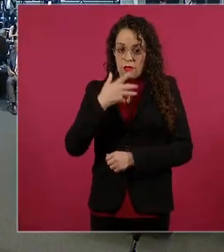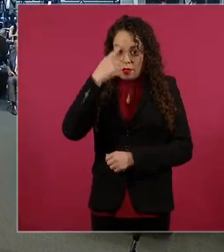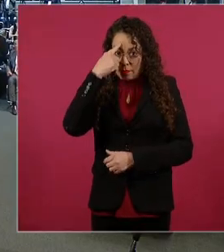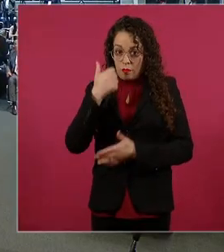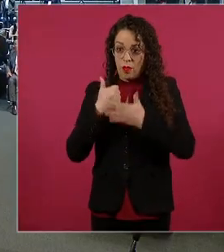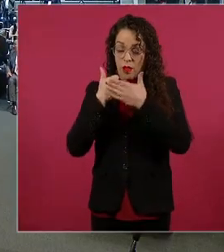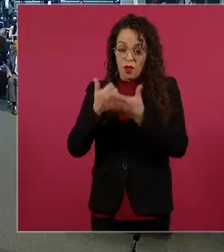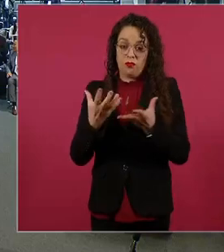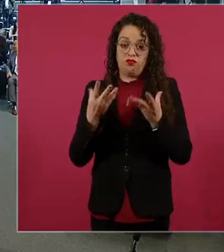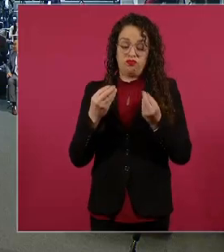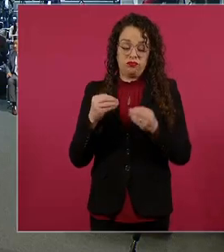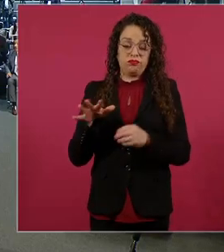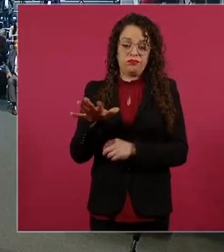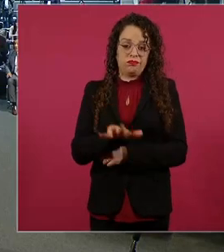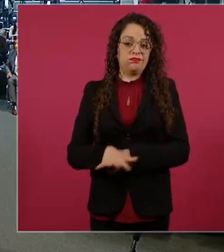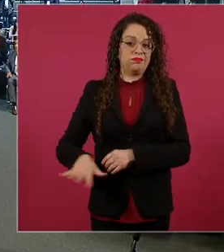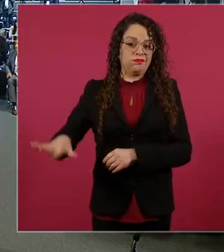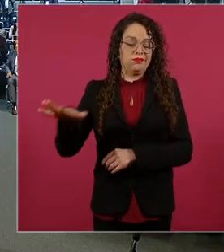la